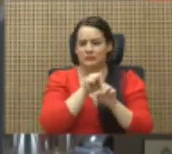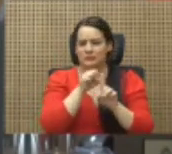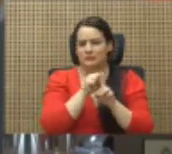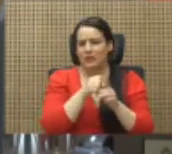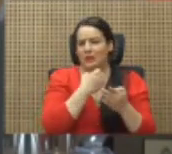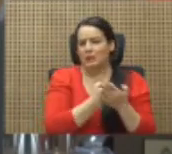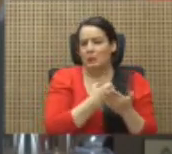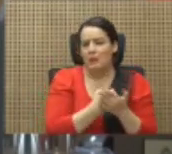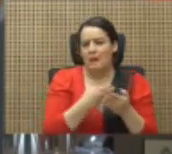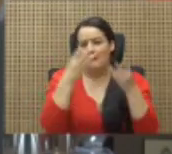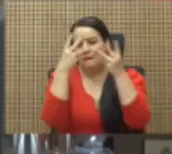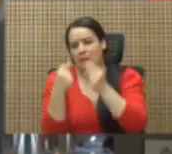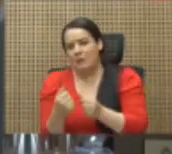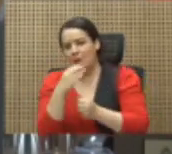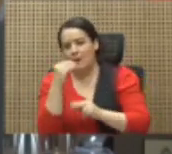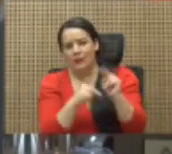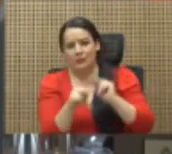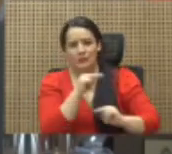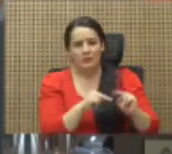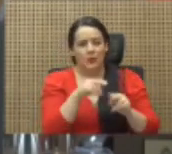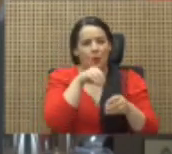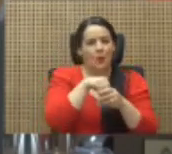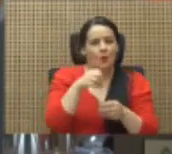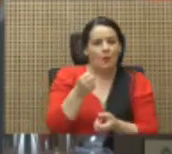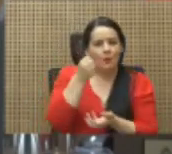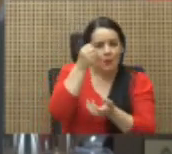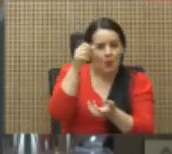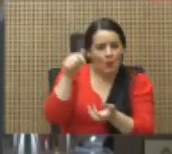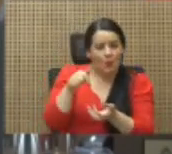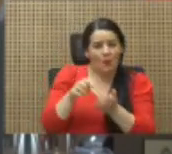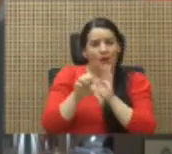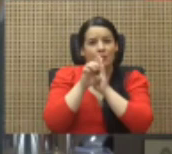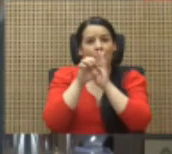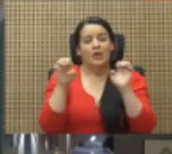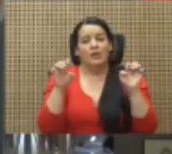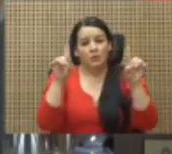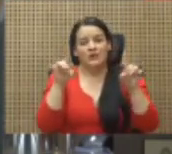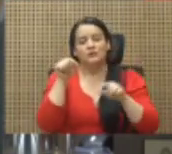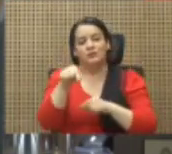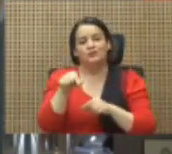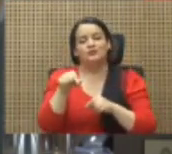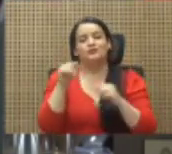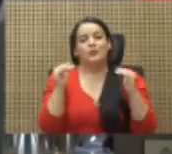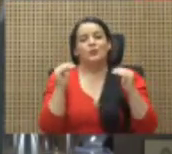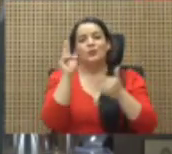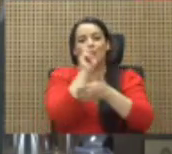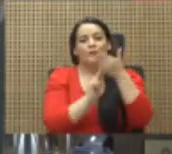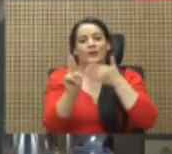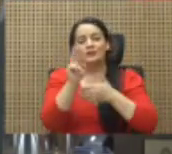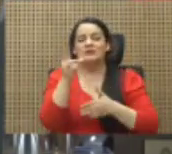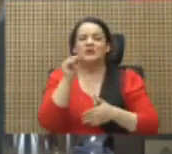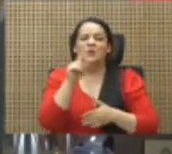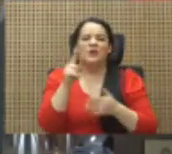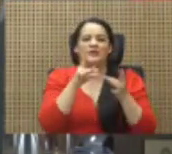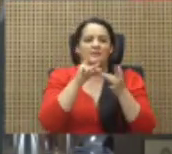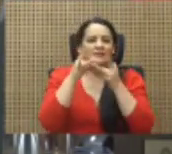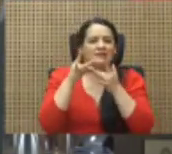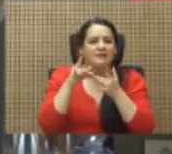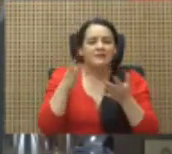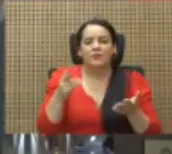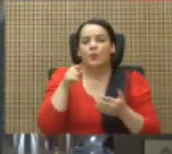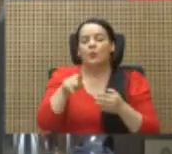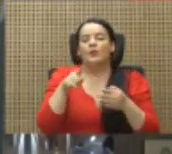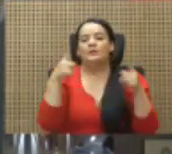presupuestarios ni a la negociación del Fondo de la Educación Superior, sino que es principalmente una crisis